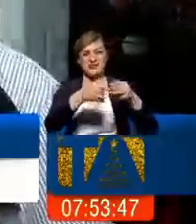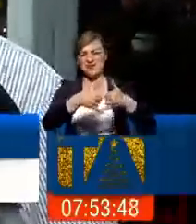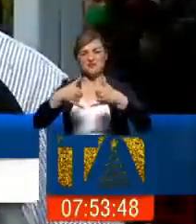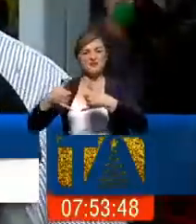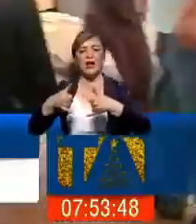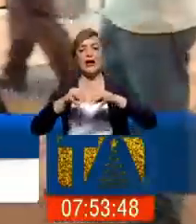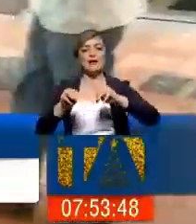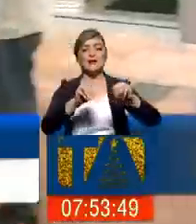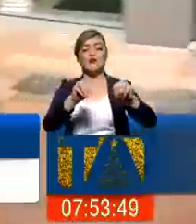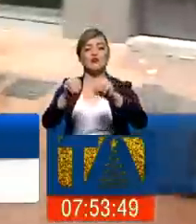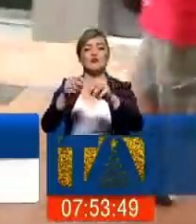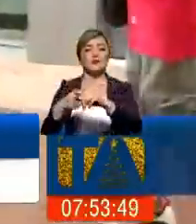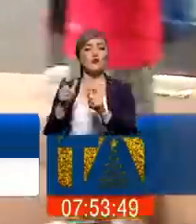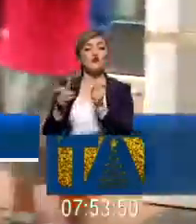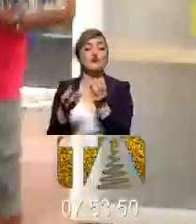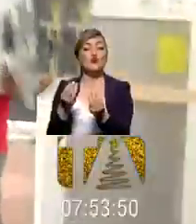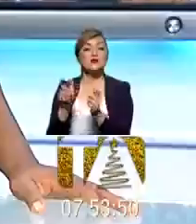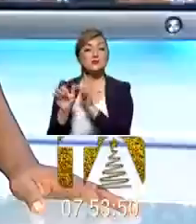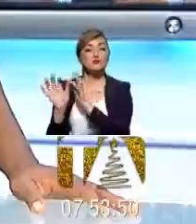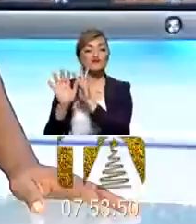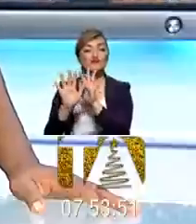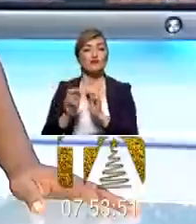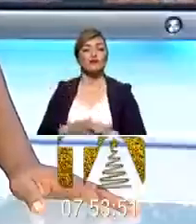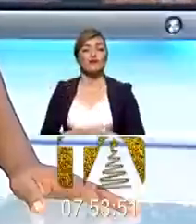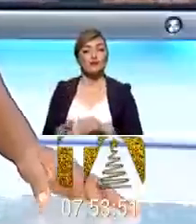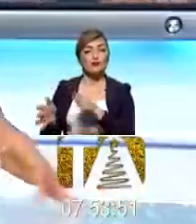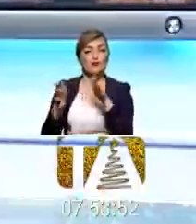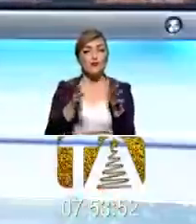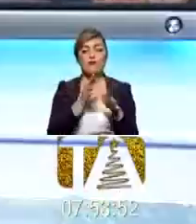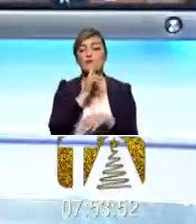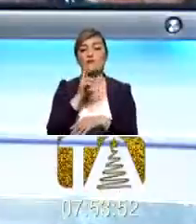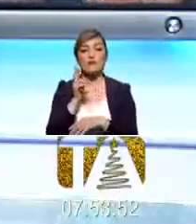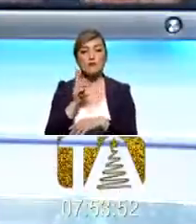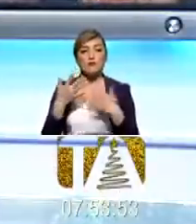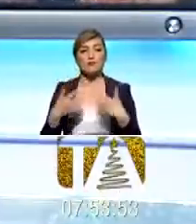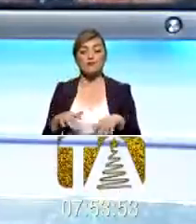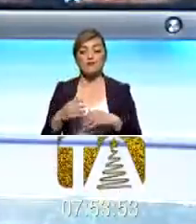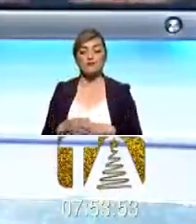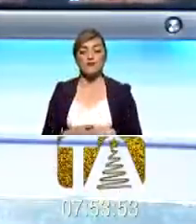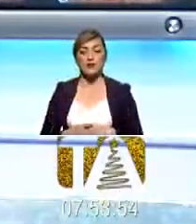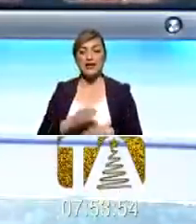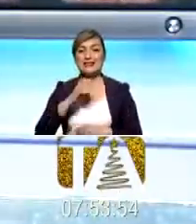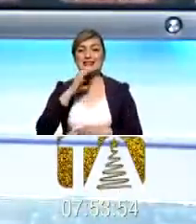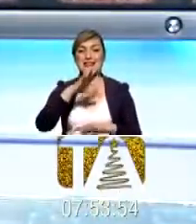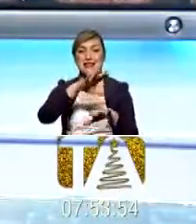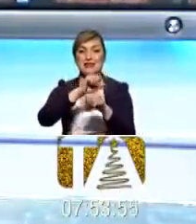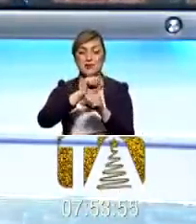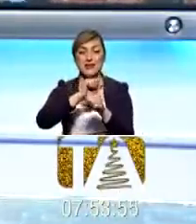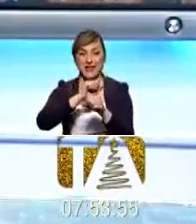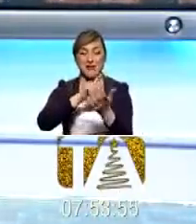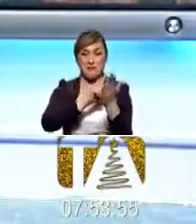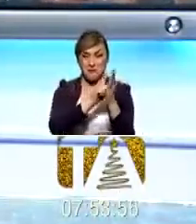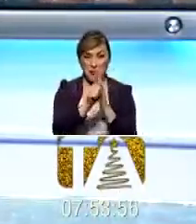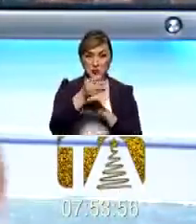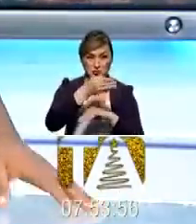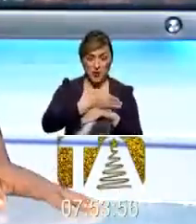de personas también. Luisa María Heredia, 24 horas. Los restaurantes tendrán que devolver el dinero que sus clientes ya habían